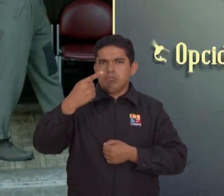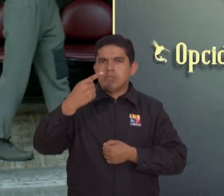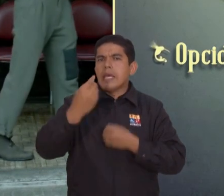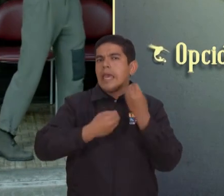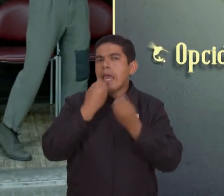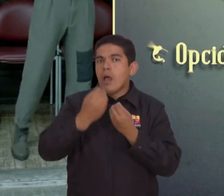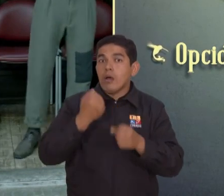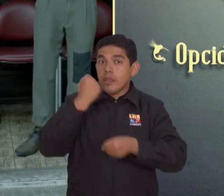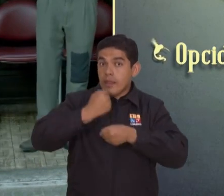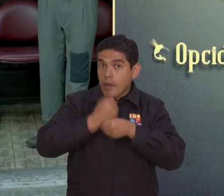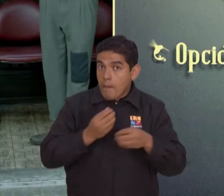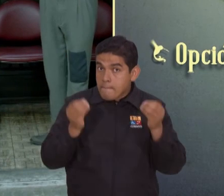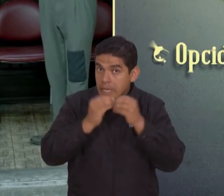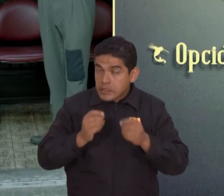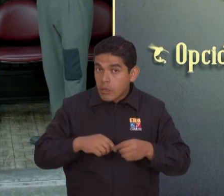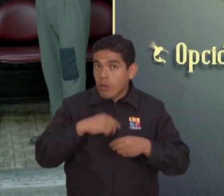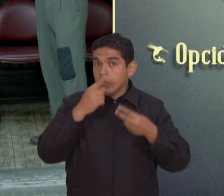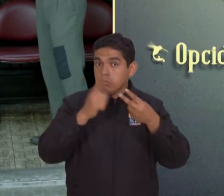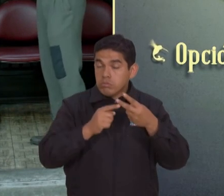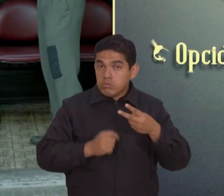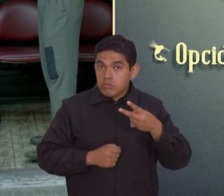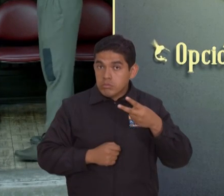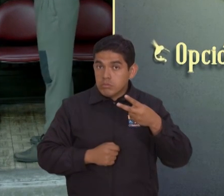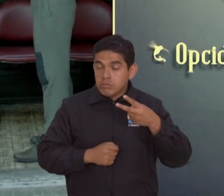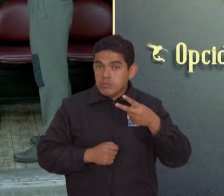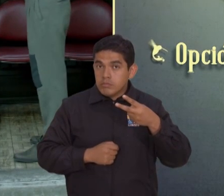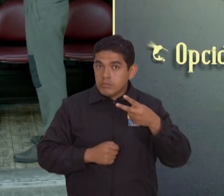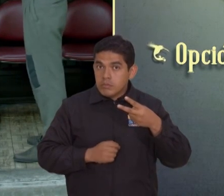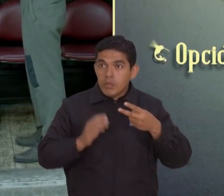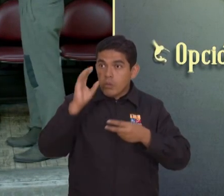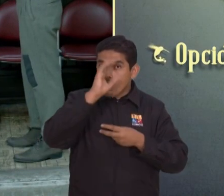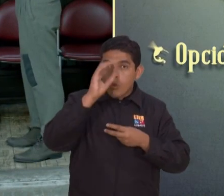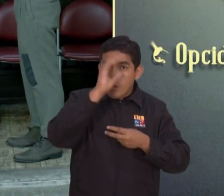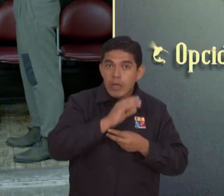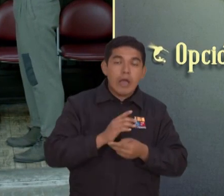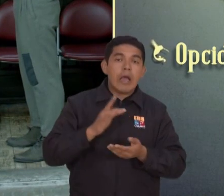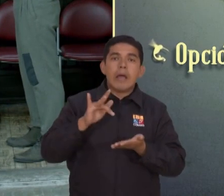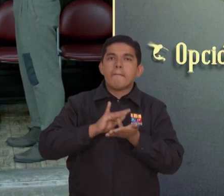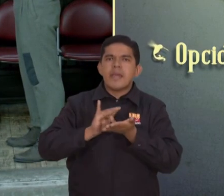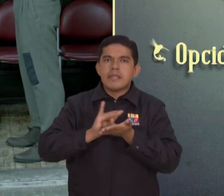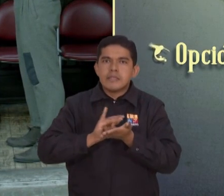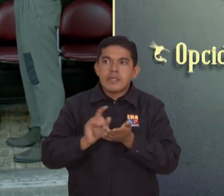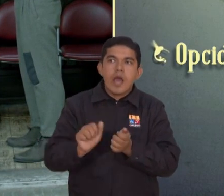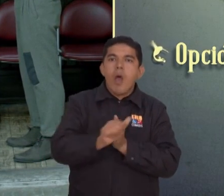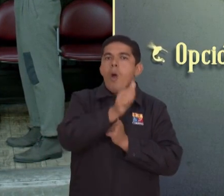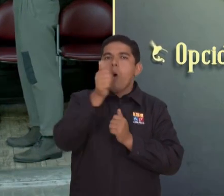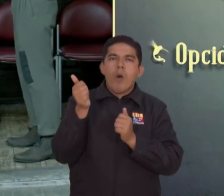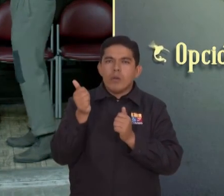Conseguir otro trabajo. Opción 2. Buscar medicina genérica.